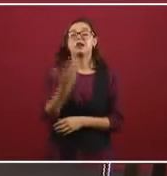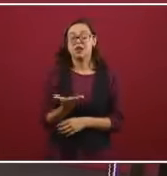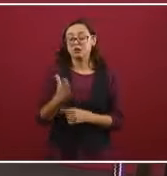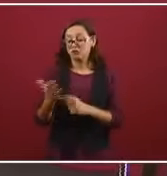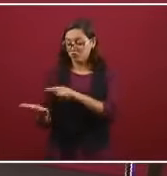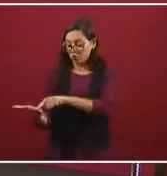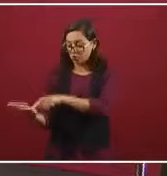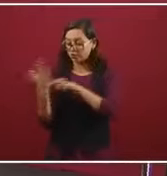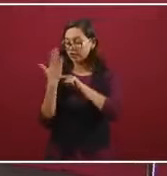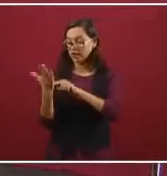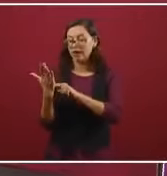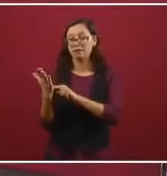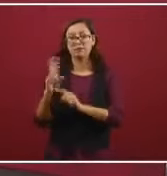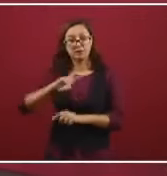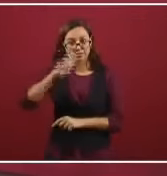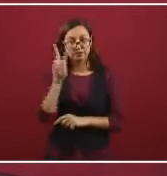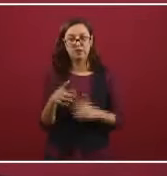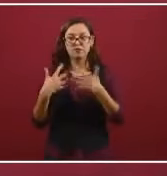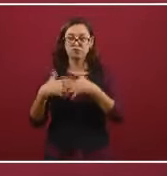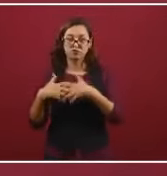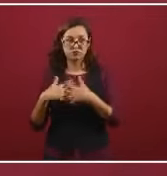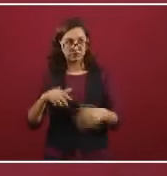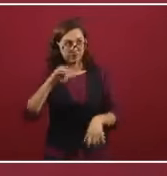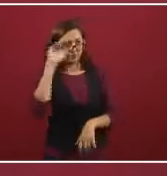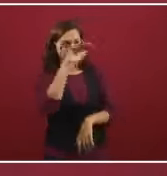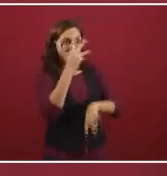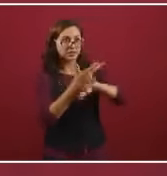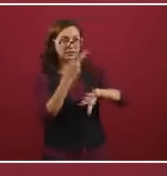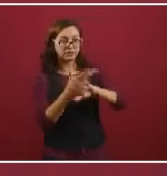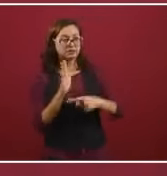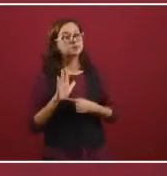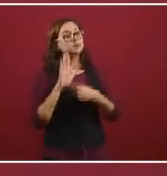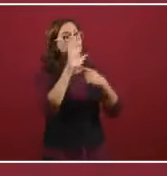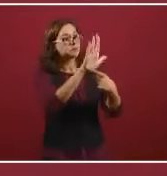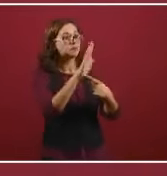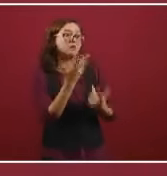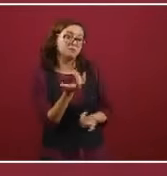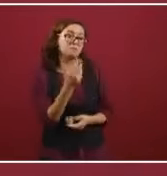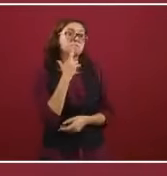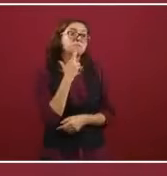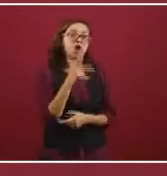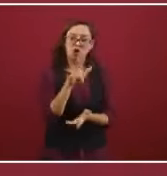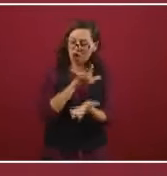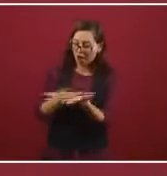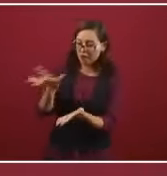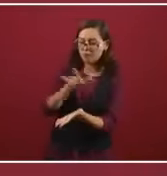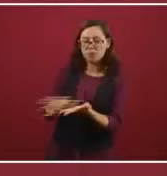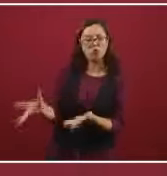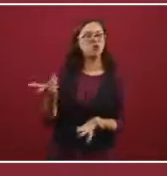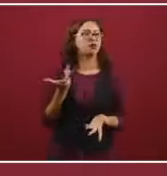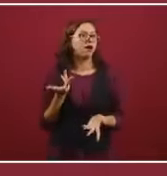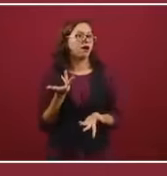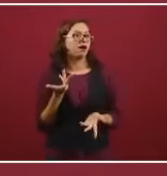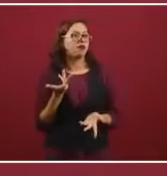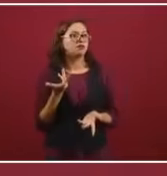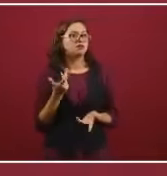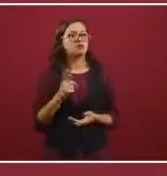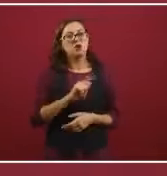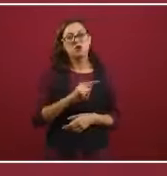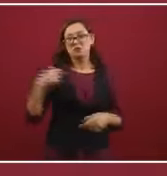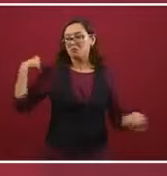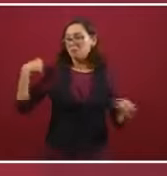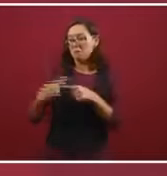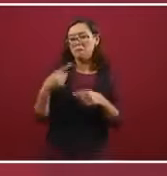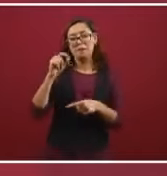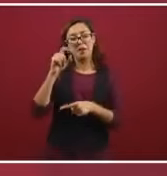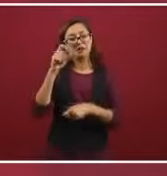resultados a Estados Unidos de que le conviene más hacer eso que cualquier otra política que han seguido los últimos